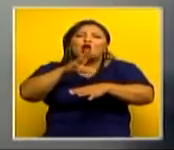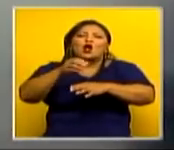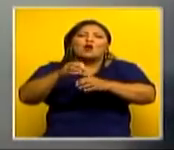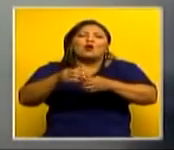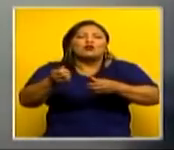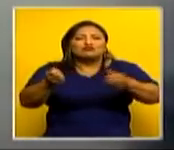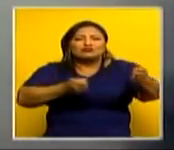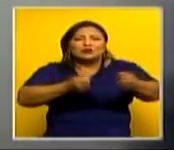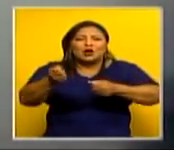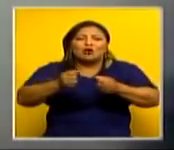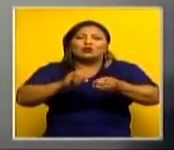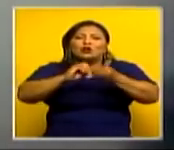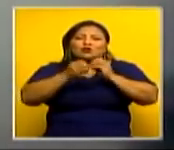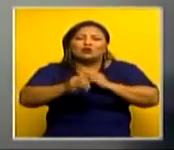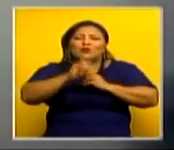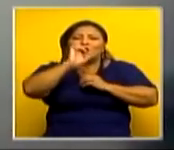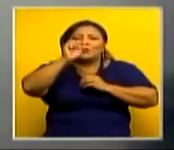placa